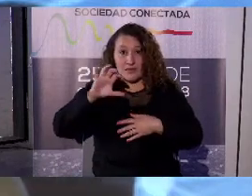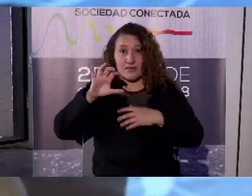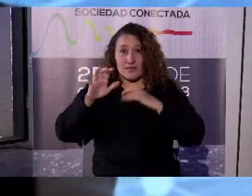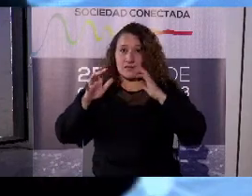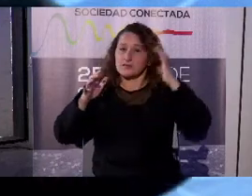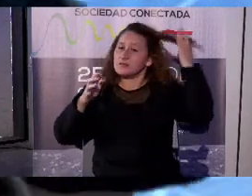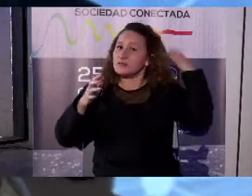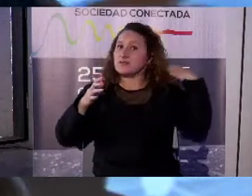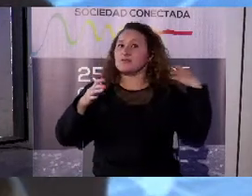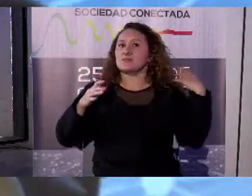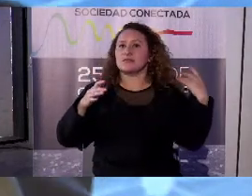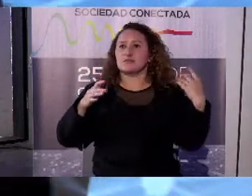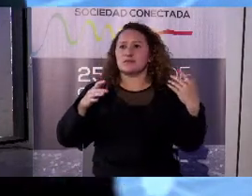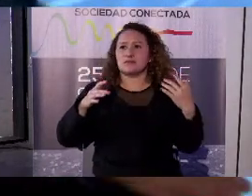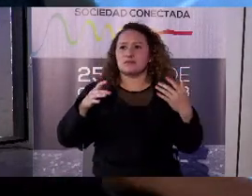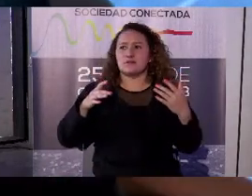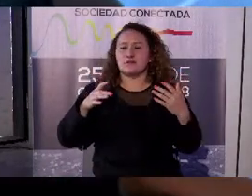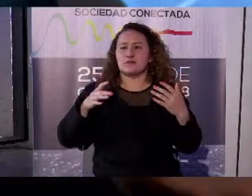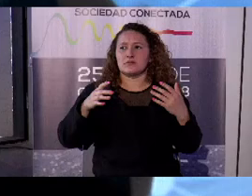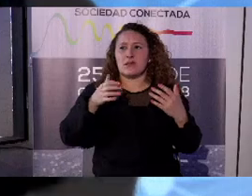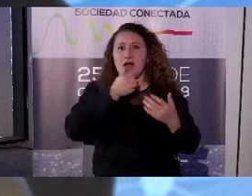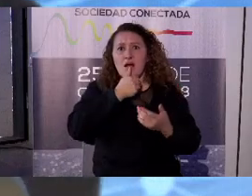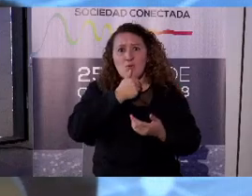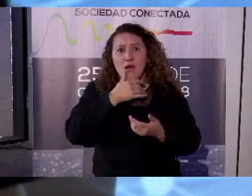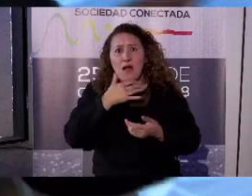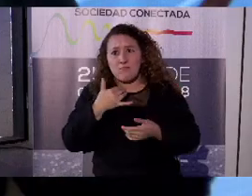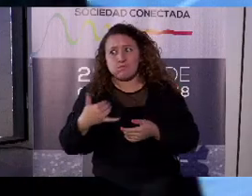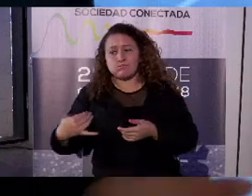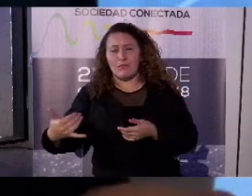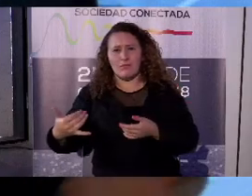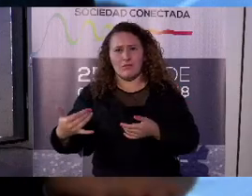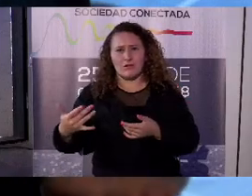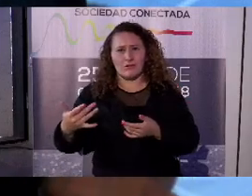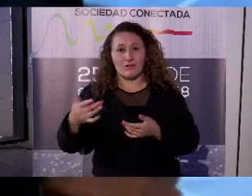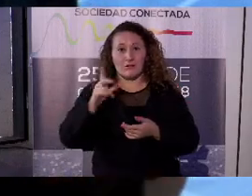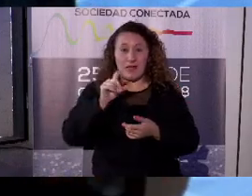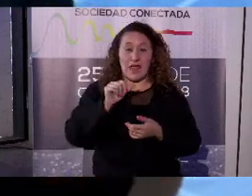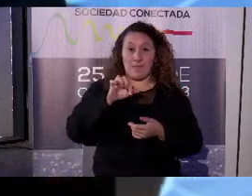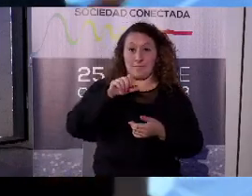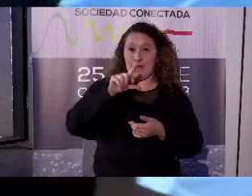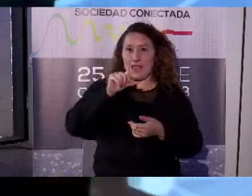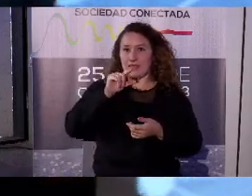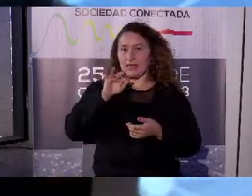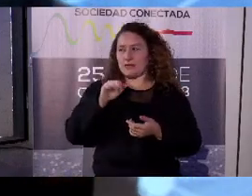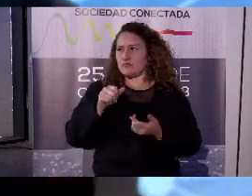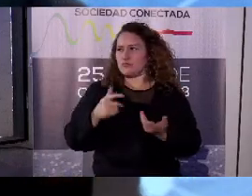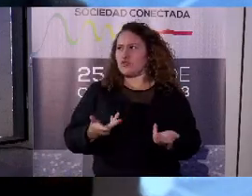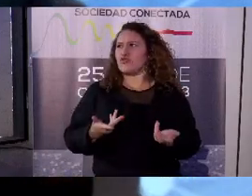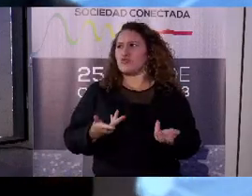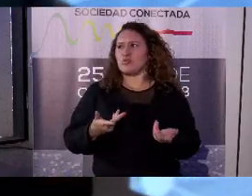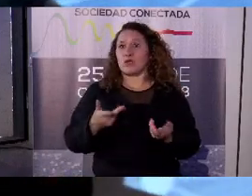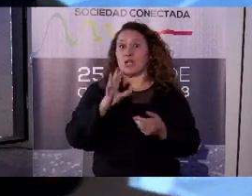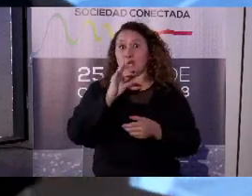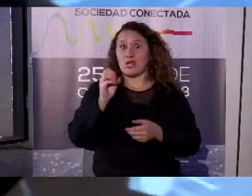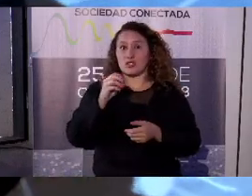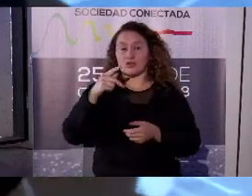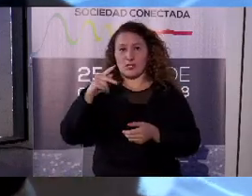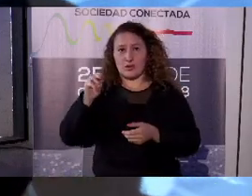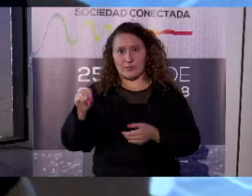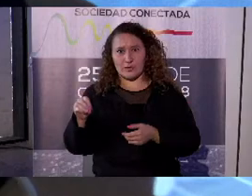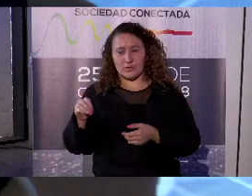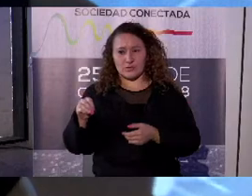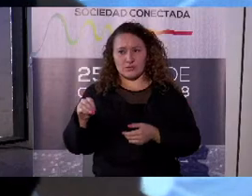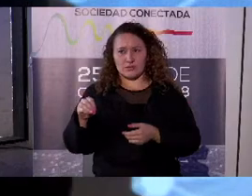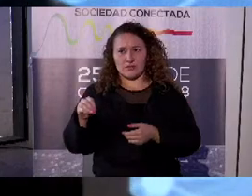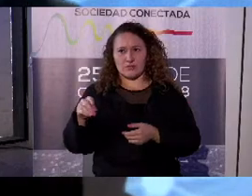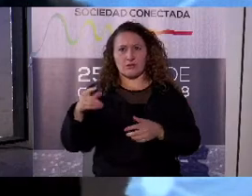tiene frontera o sea tiene agua es rí la plata y Atlántico si me ponés 500 km yo voy a poner